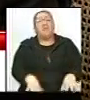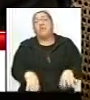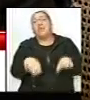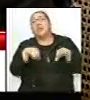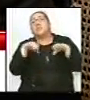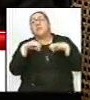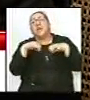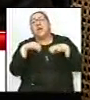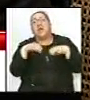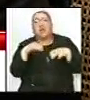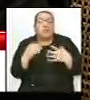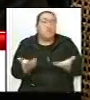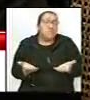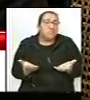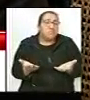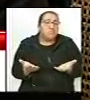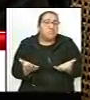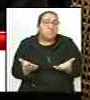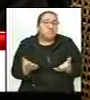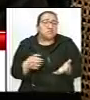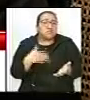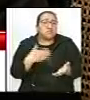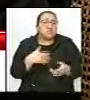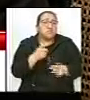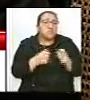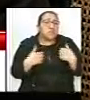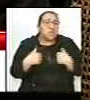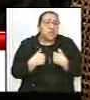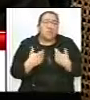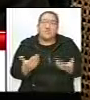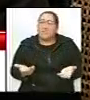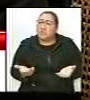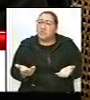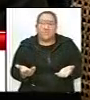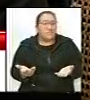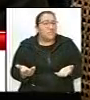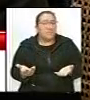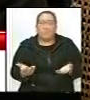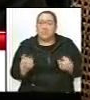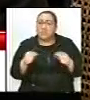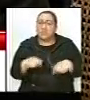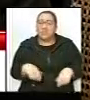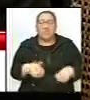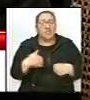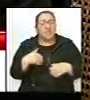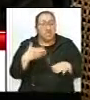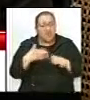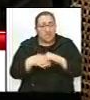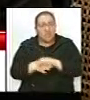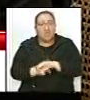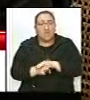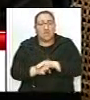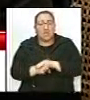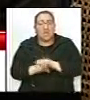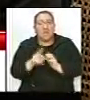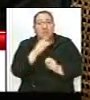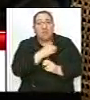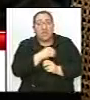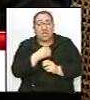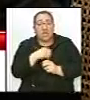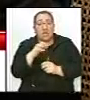heno en este caso, a los animales. No, aquí tiene que entrar el